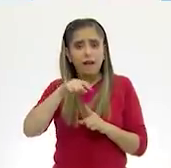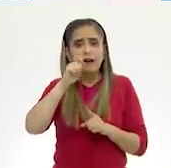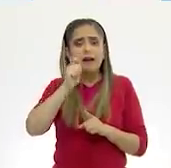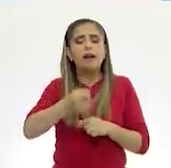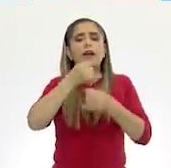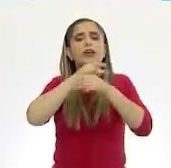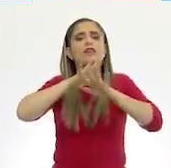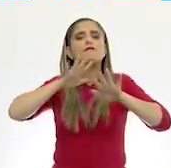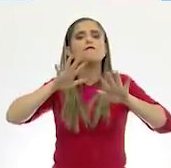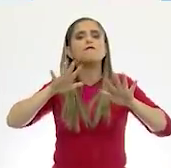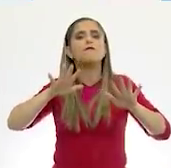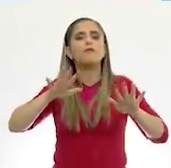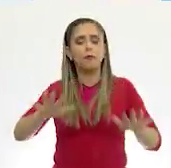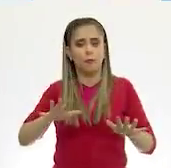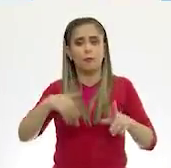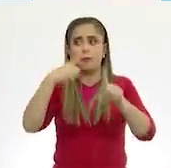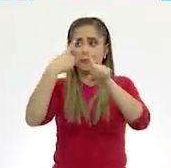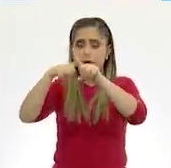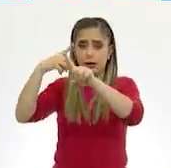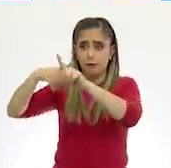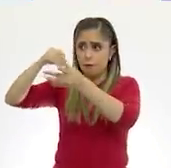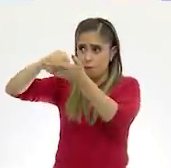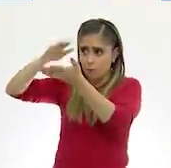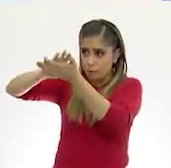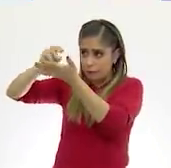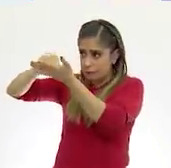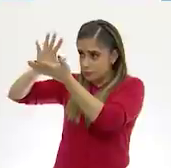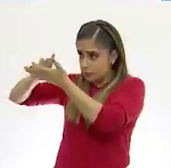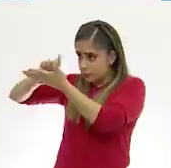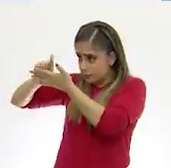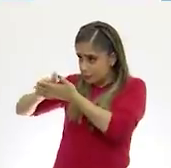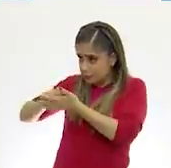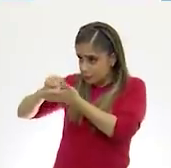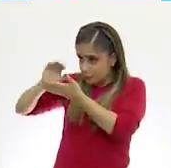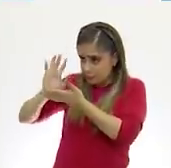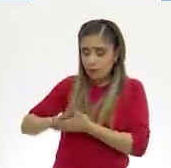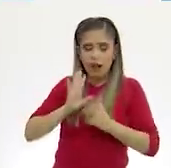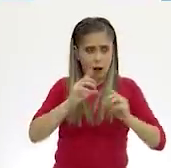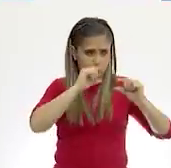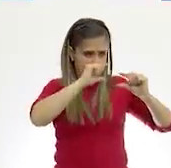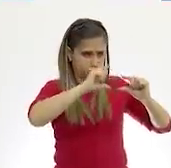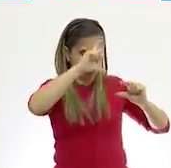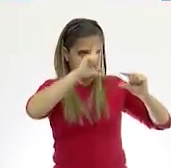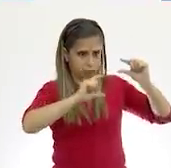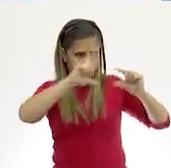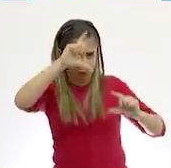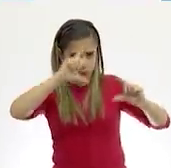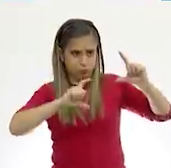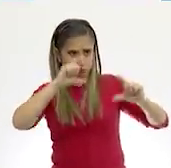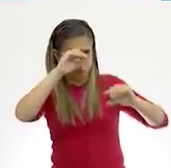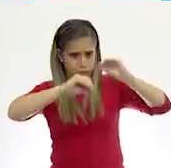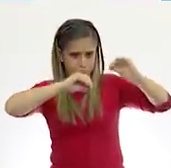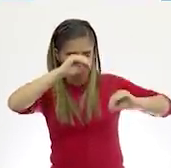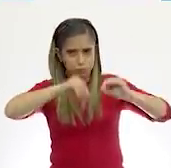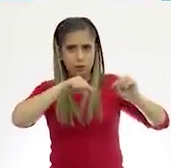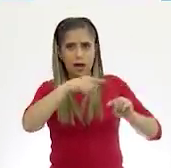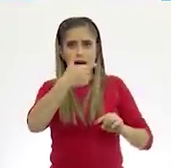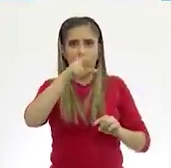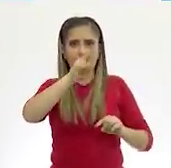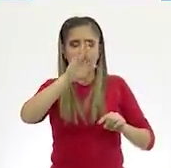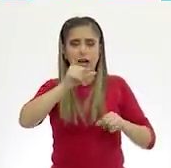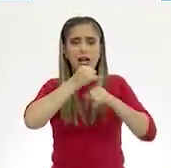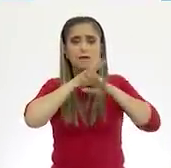de diferentes fuentes de forma clara, precisa y ordenada. Casi todo tipo de información